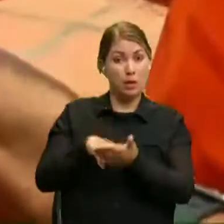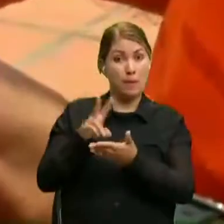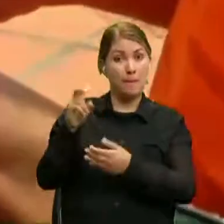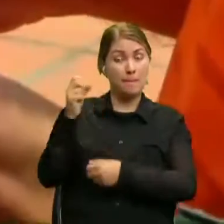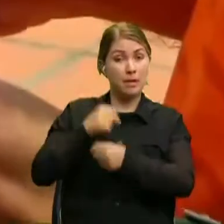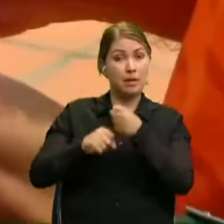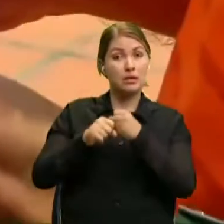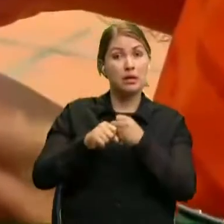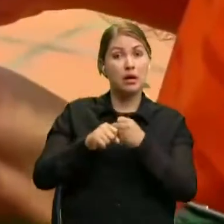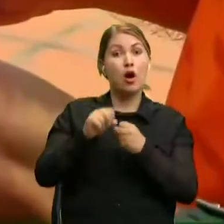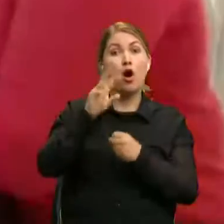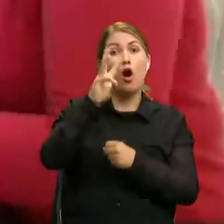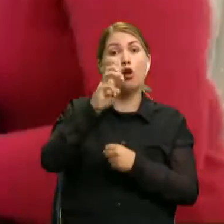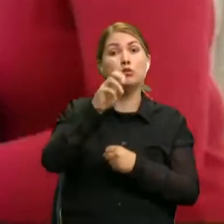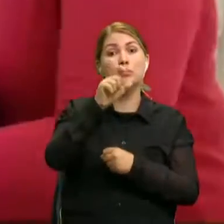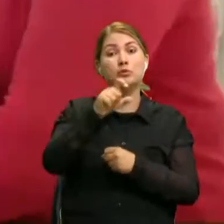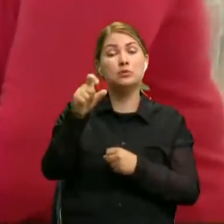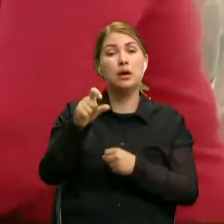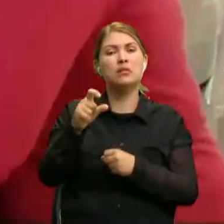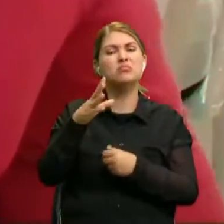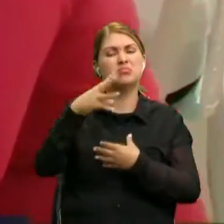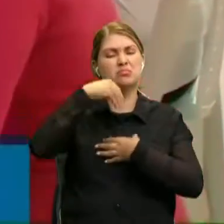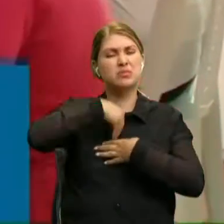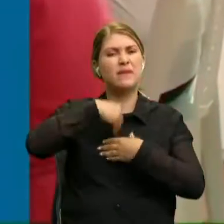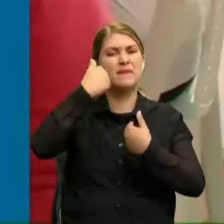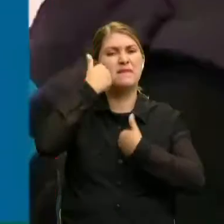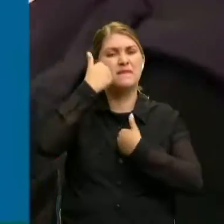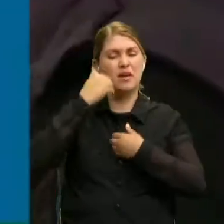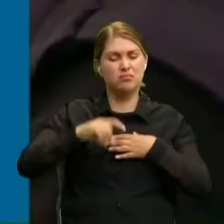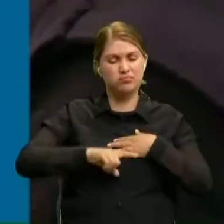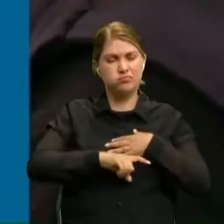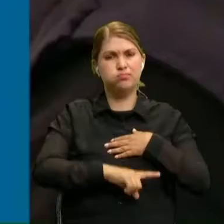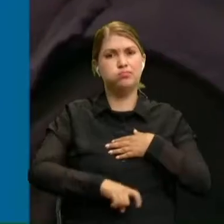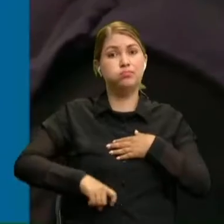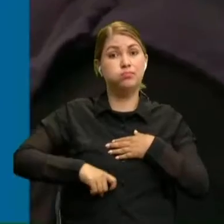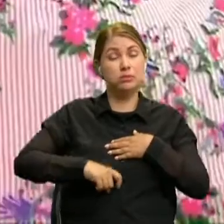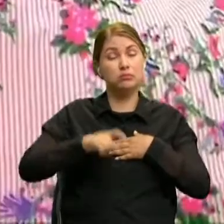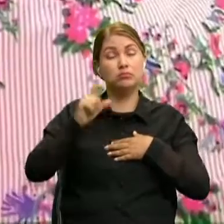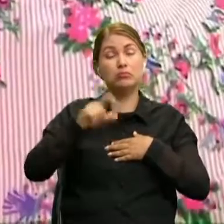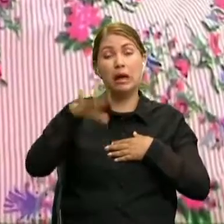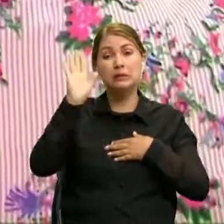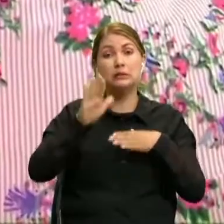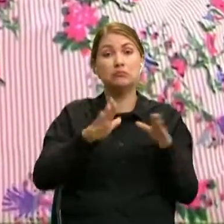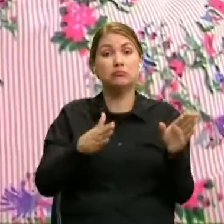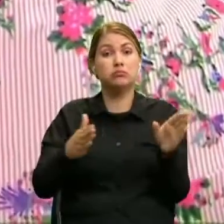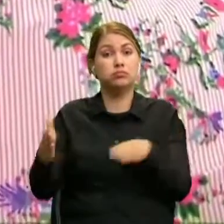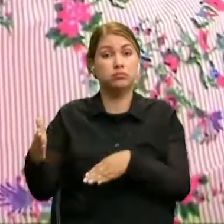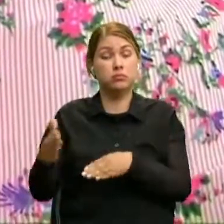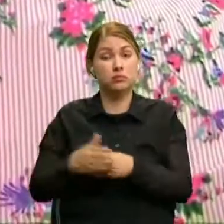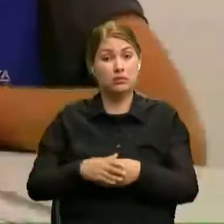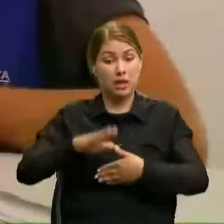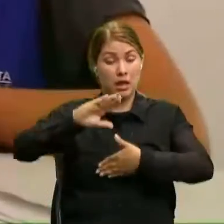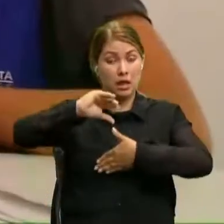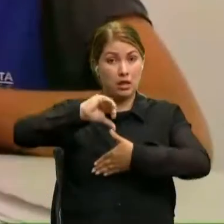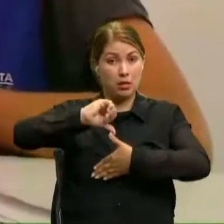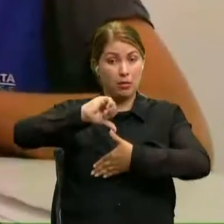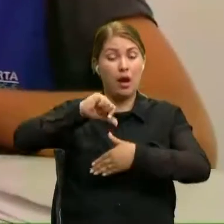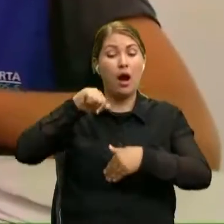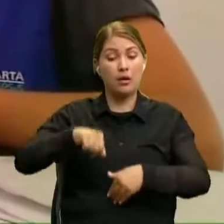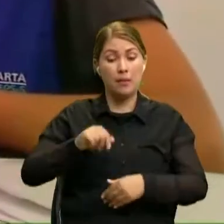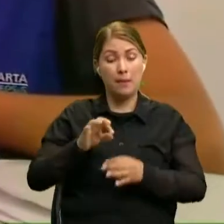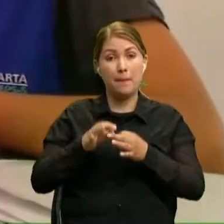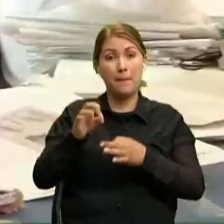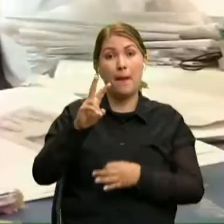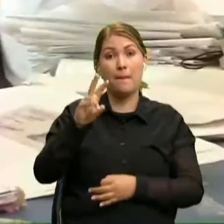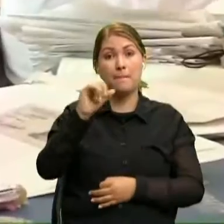2020 8 casos del mal del Chagas, la enfermedad parasitaria más mortal de Latinoamérica. Ante esto, en Villa del Rosario se inició